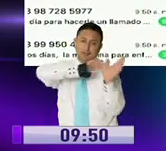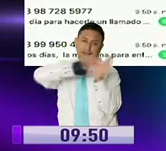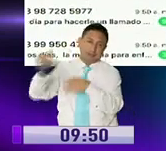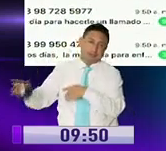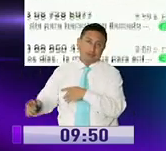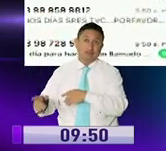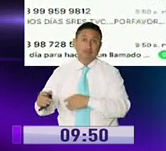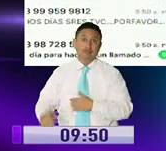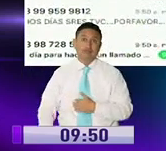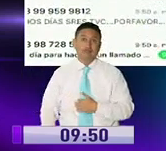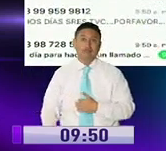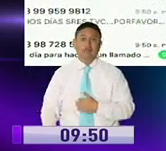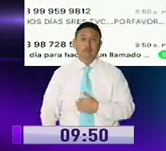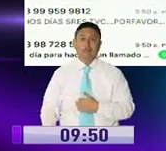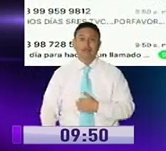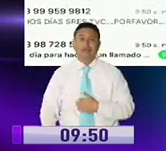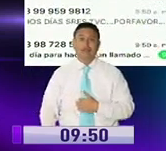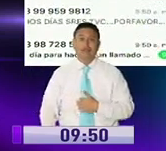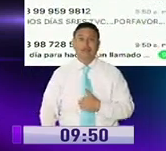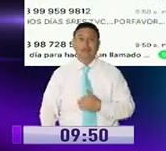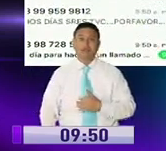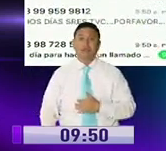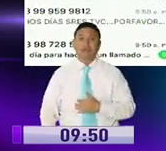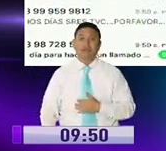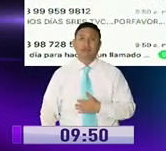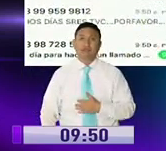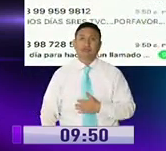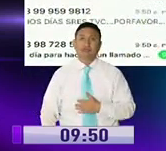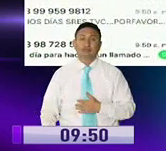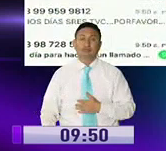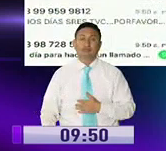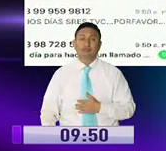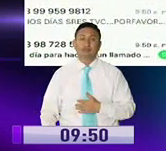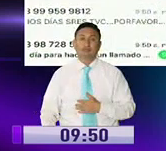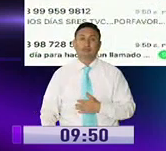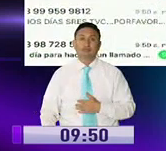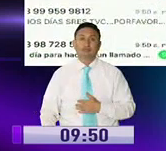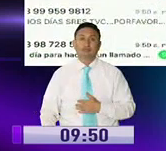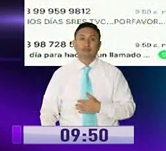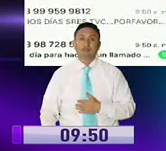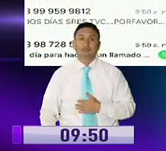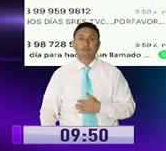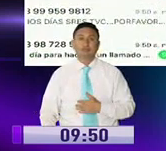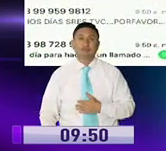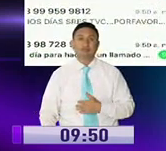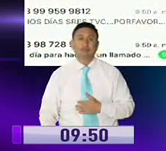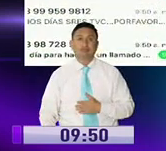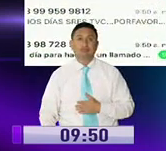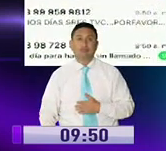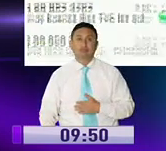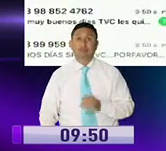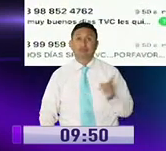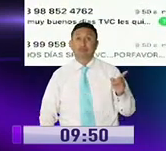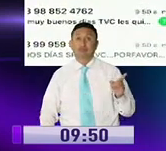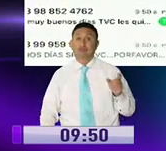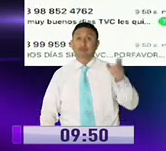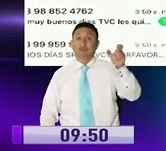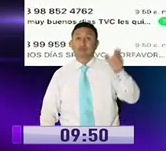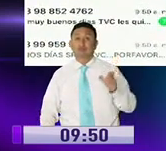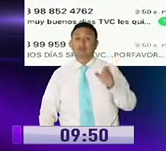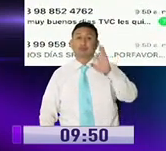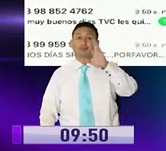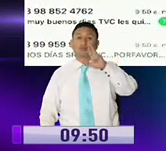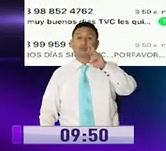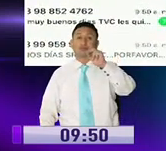encargue la ¿cómo se llama? La Superintendencia. Yeah. Esto es, mira, esto es un troll. Trollation se